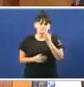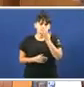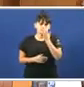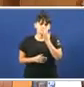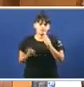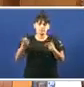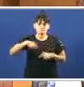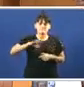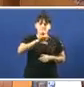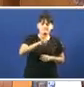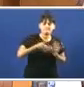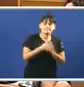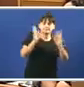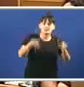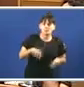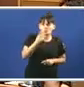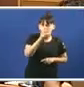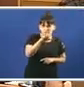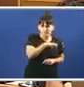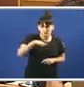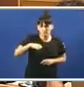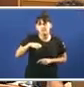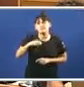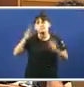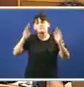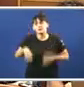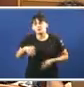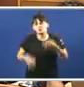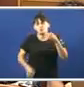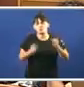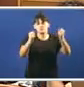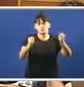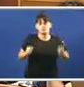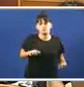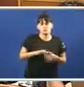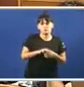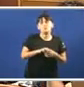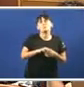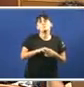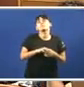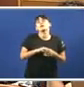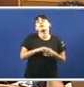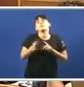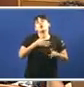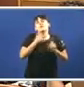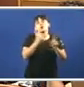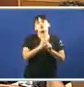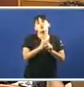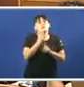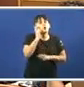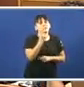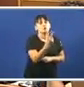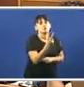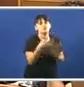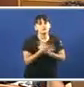O noso país situase como unha das comunidades autónomas con menor porcentase de julgados especializados de violencia sobre a muller, con só dous julgados exclusivos, o 4